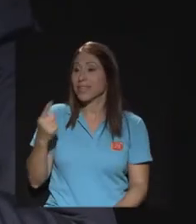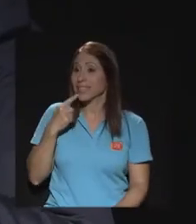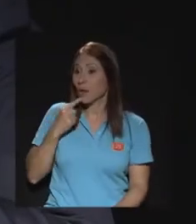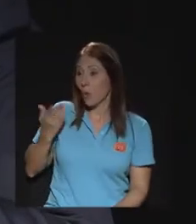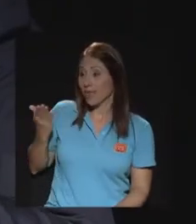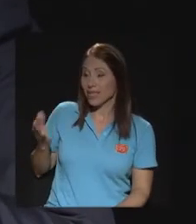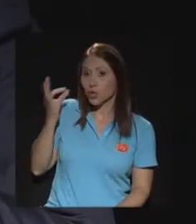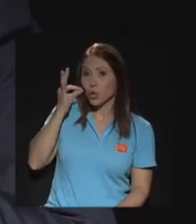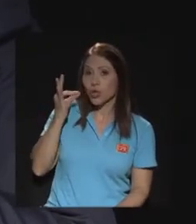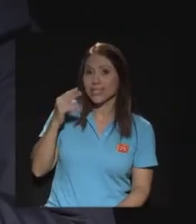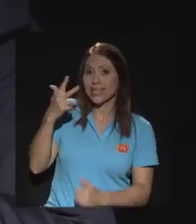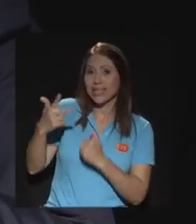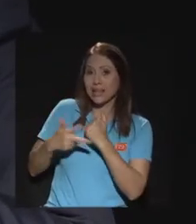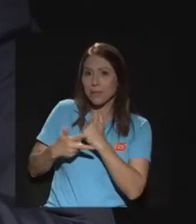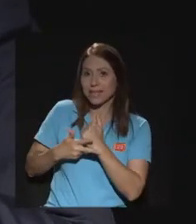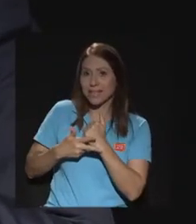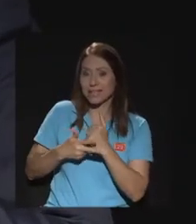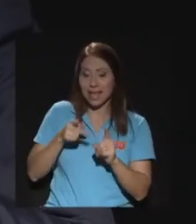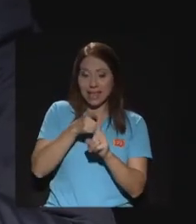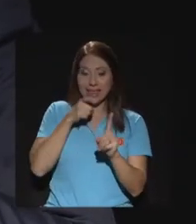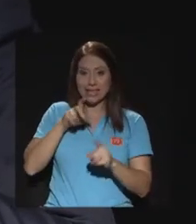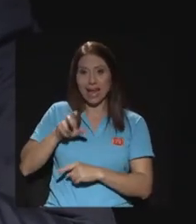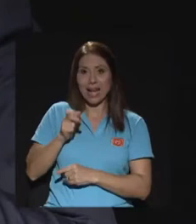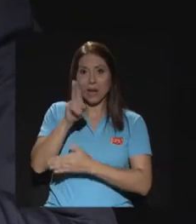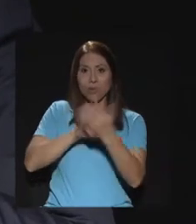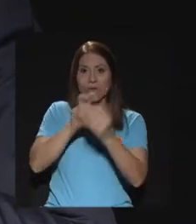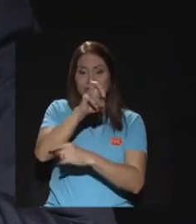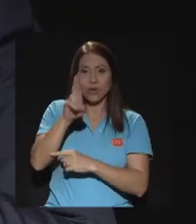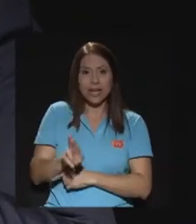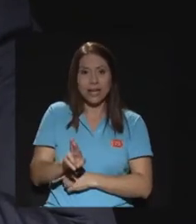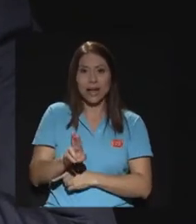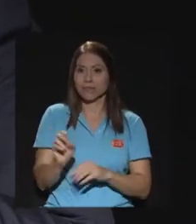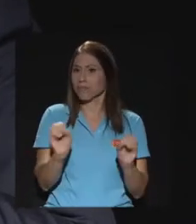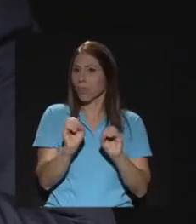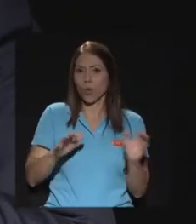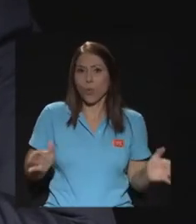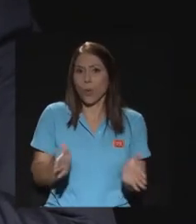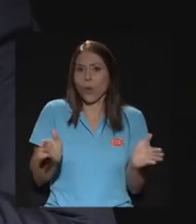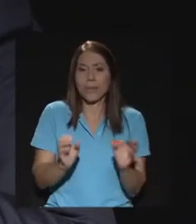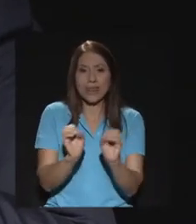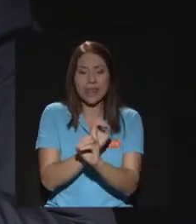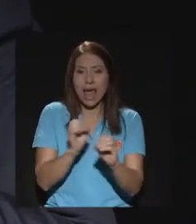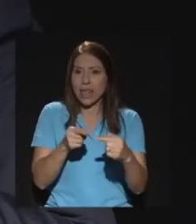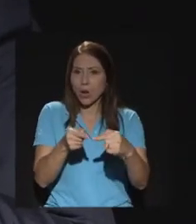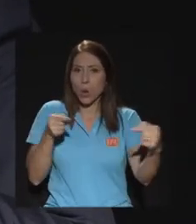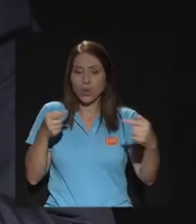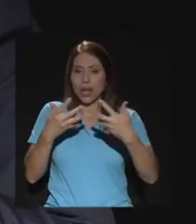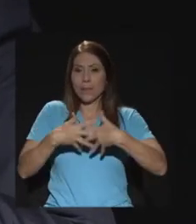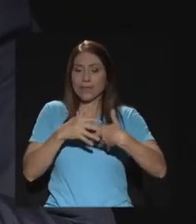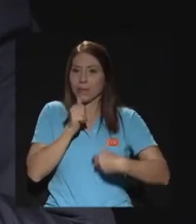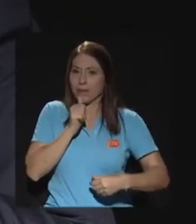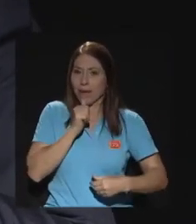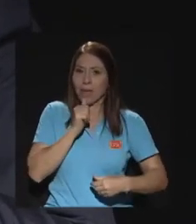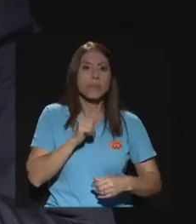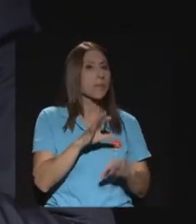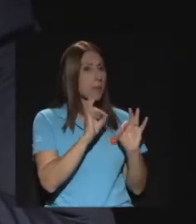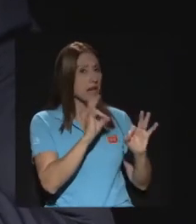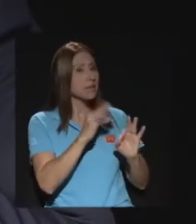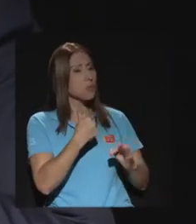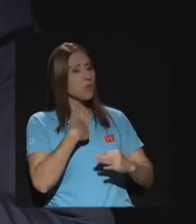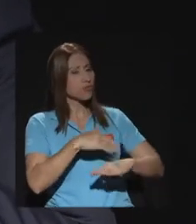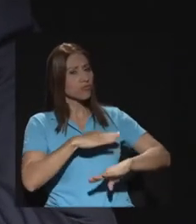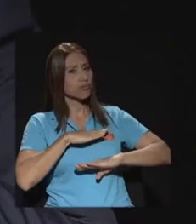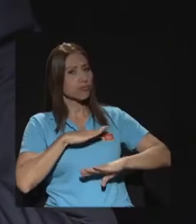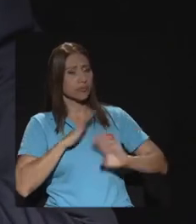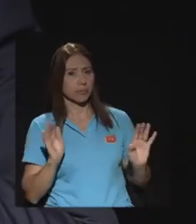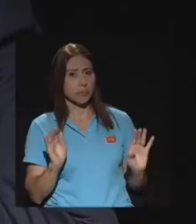De ninguna manera, desde el canal Universidad de Costa Rica, estaríamos promoviendo nada en contra de la empresa. Me parece muy bien, me quedo satisfecho. De la empresa privada, sobre